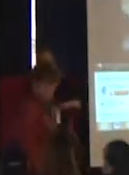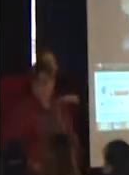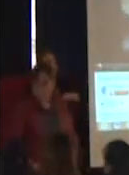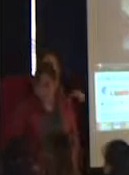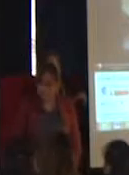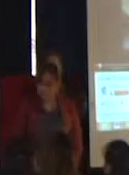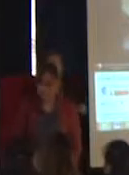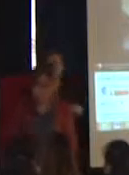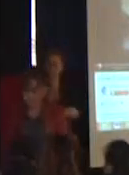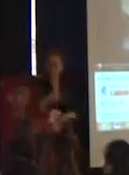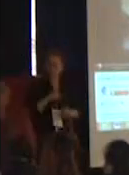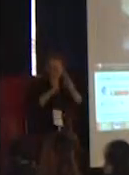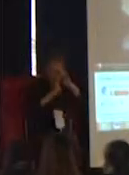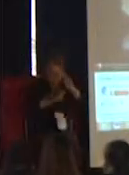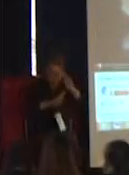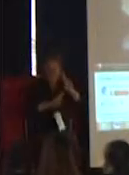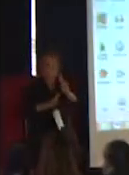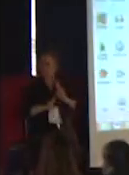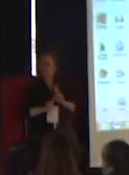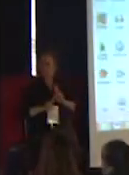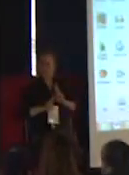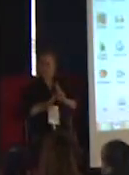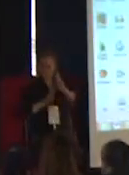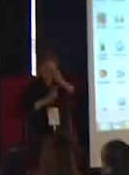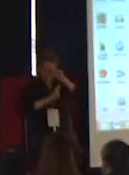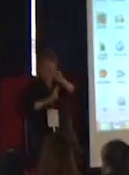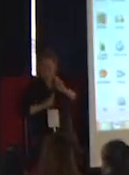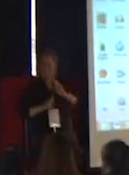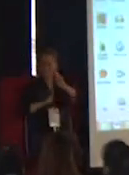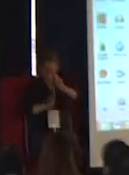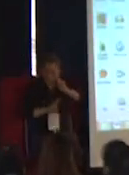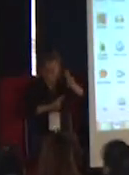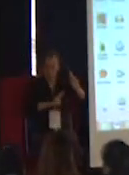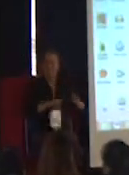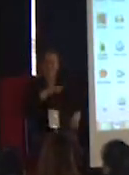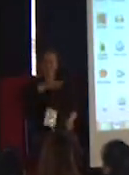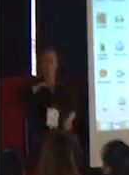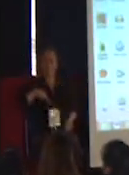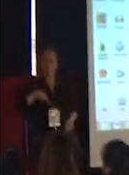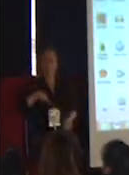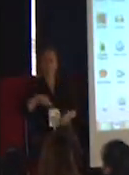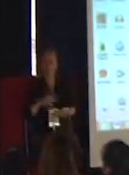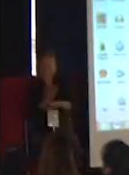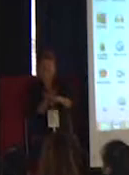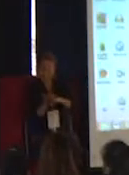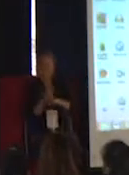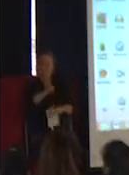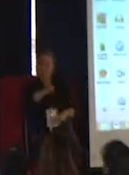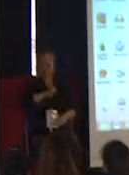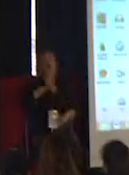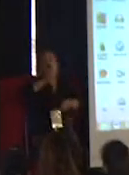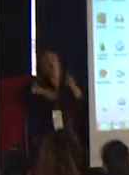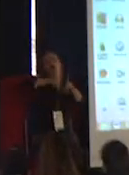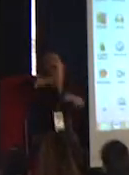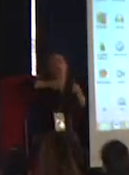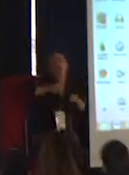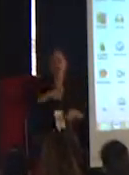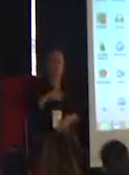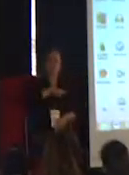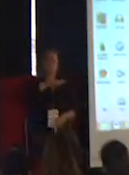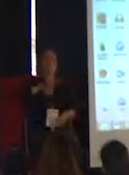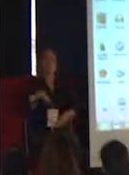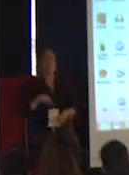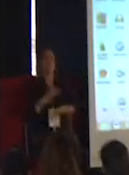primer territorio que debemos respetar, y el primer territorio de donde nos tenemos que parar para exigir los derechos. Muchas veces estamos